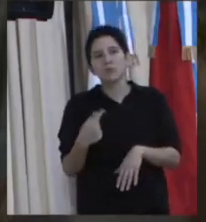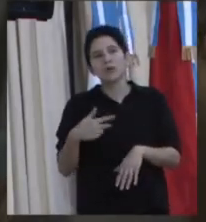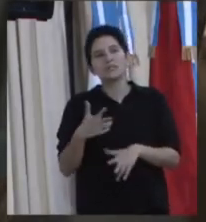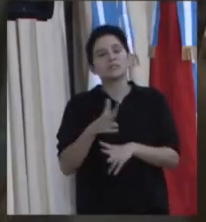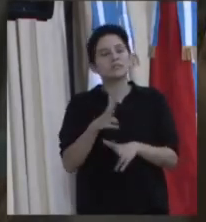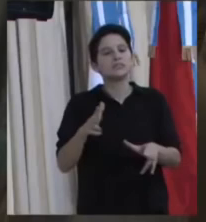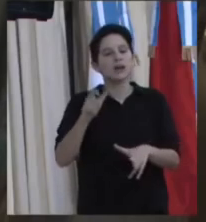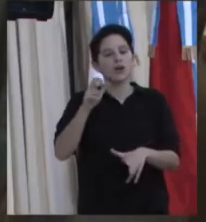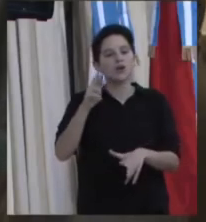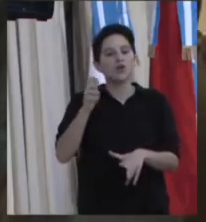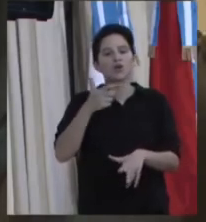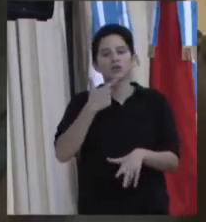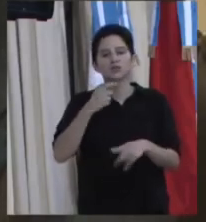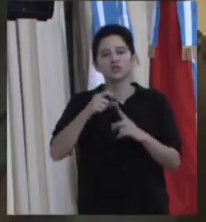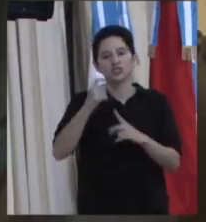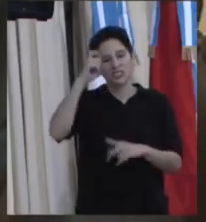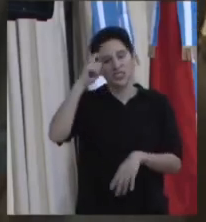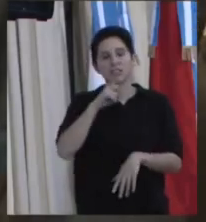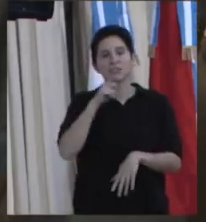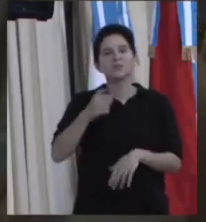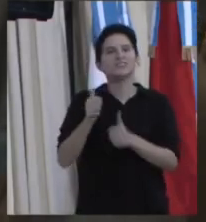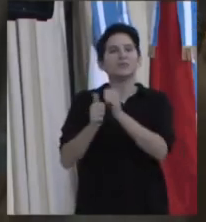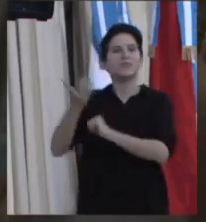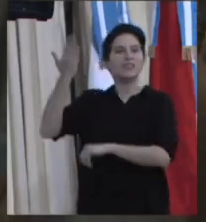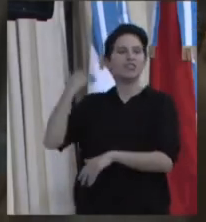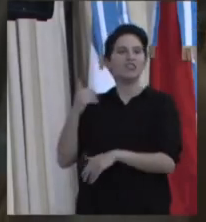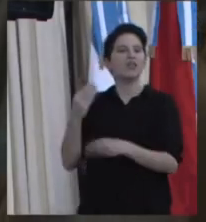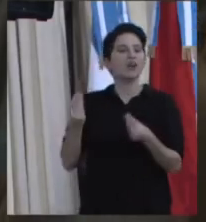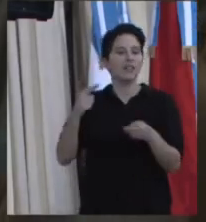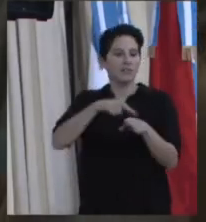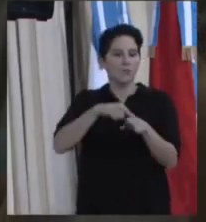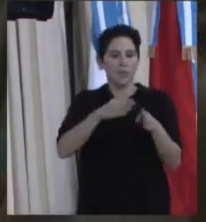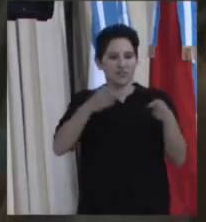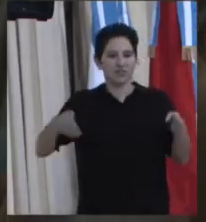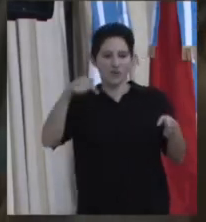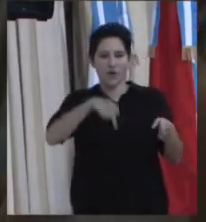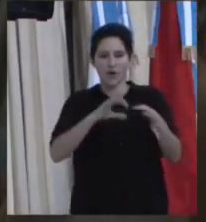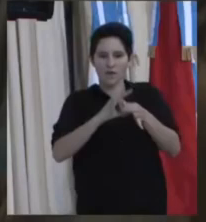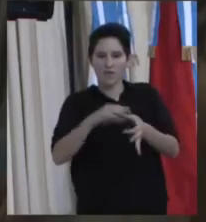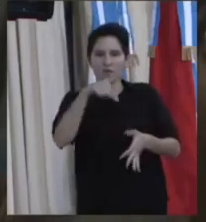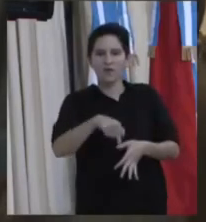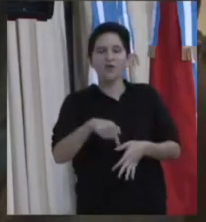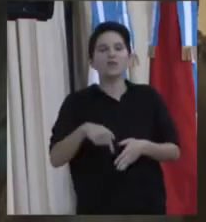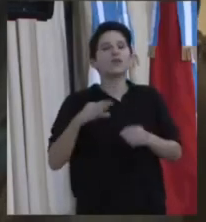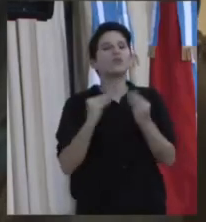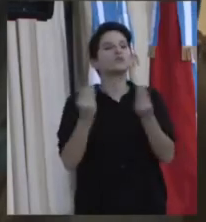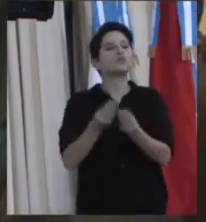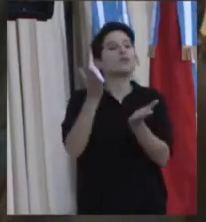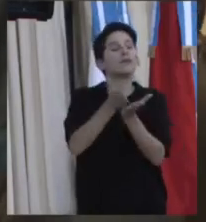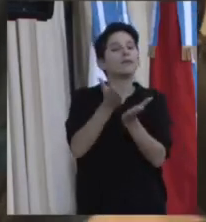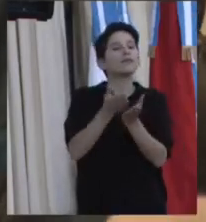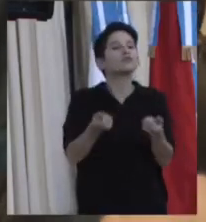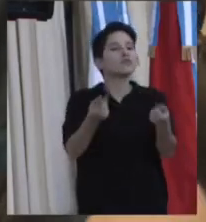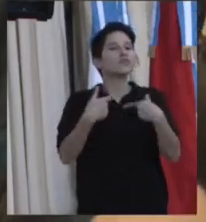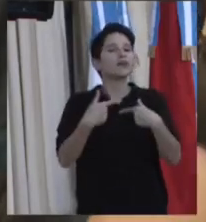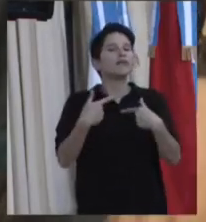como decía Croce, toda historia siempre es historia de lo contemporáneo. Conclusión, creo que el derecho nos ofrece también una